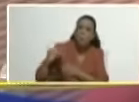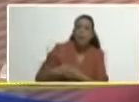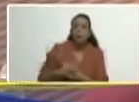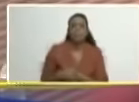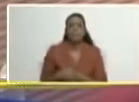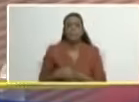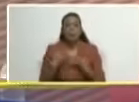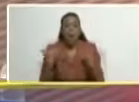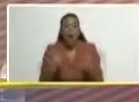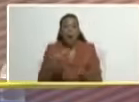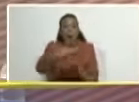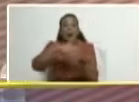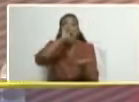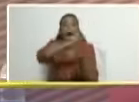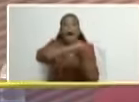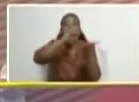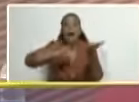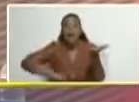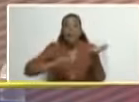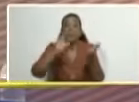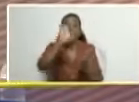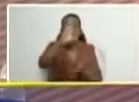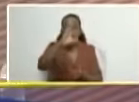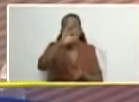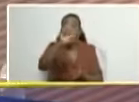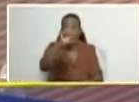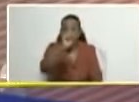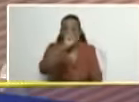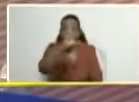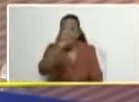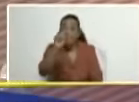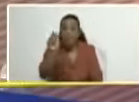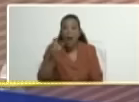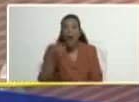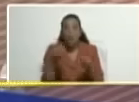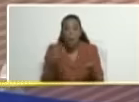llevemos estas actas a todos los consejos comunales,